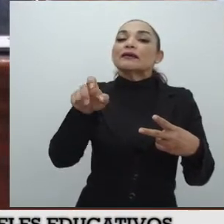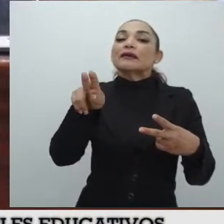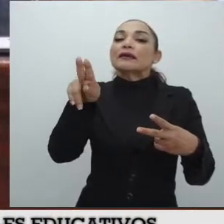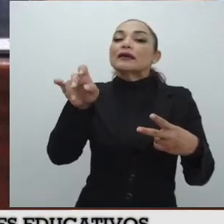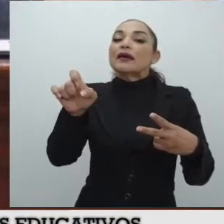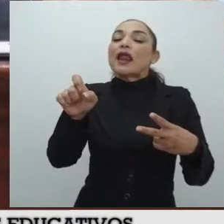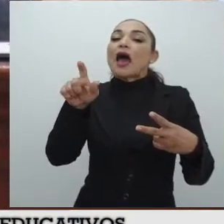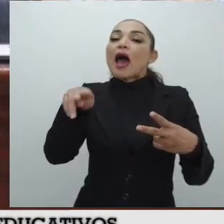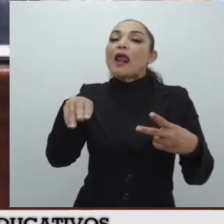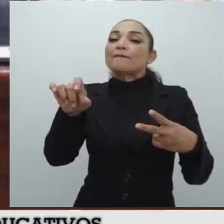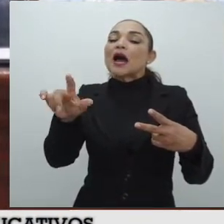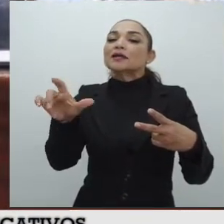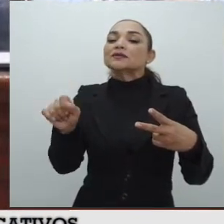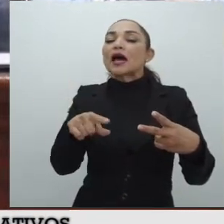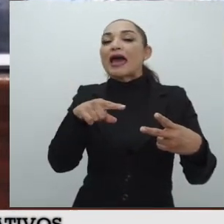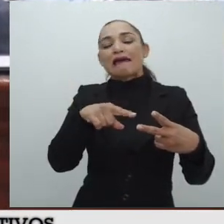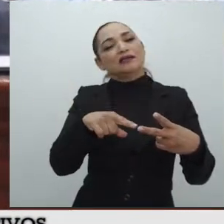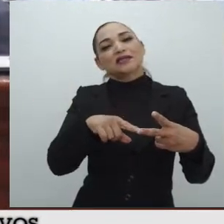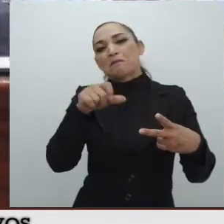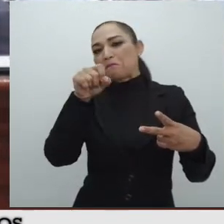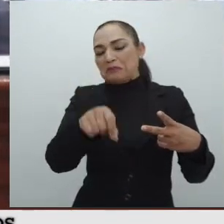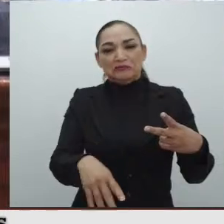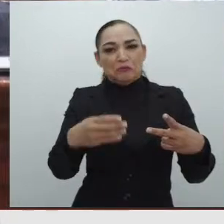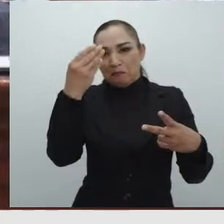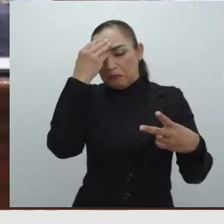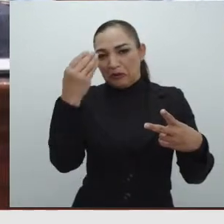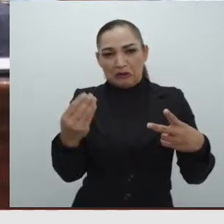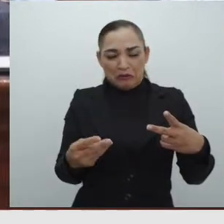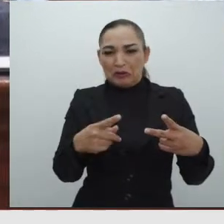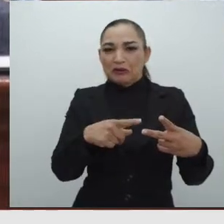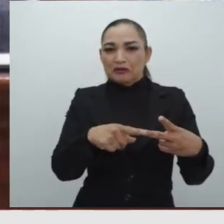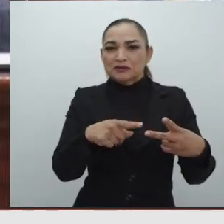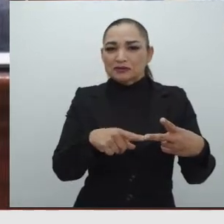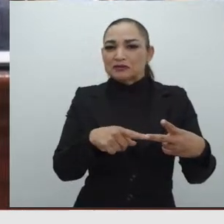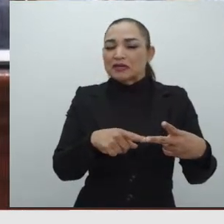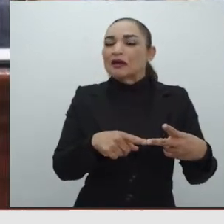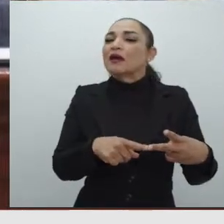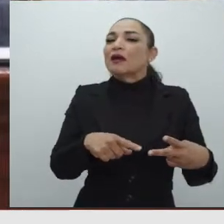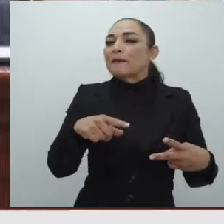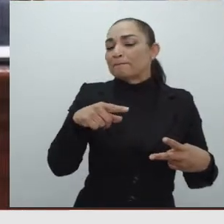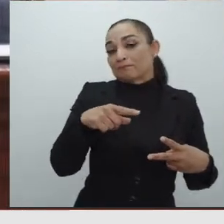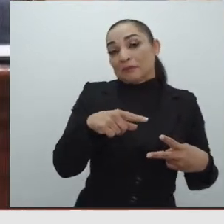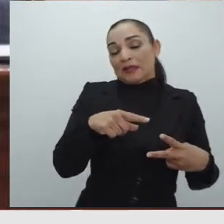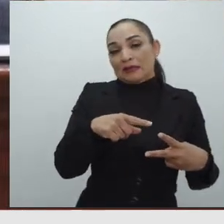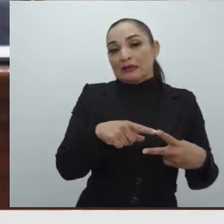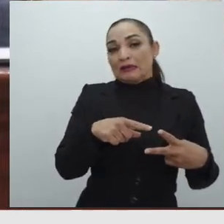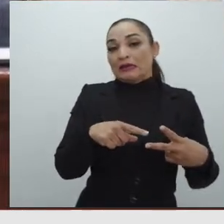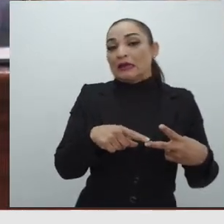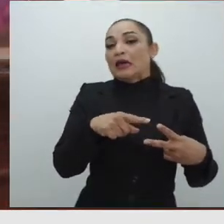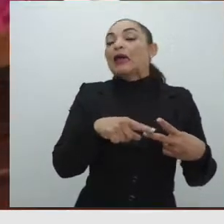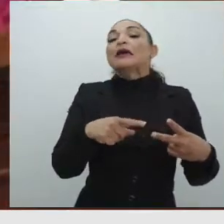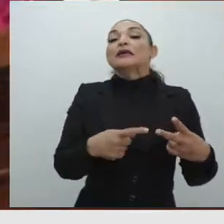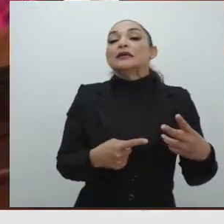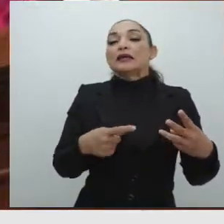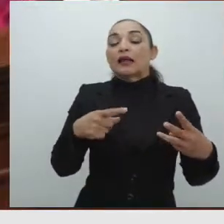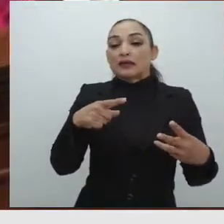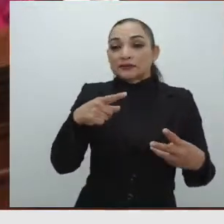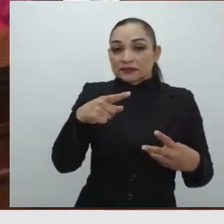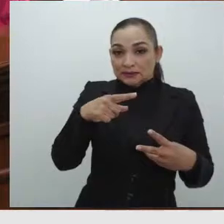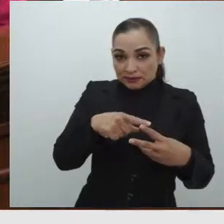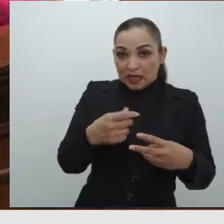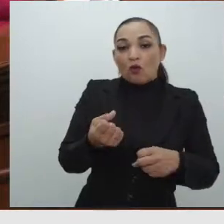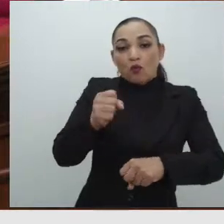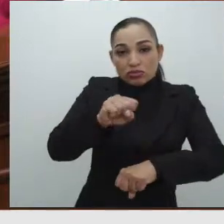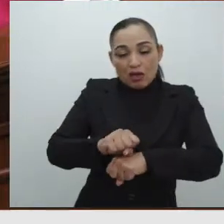condiciones precarias, no tanto como la Ruperto, pero también, igual la escuela secundaria. Entonces,